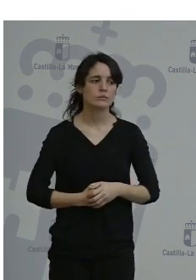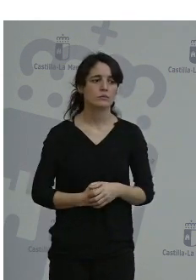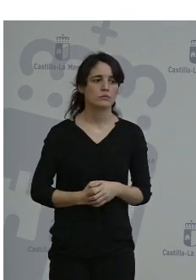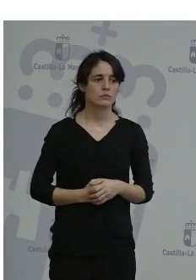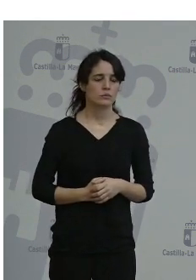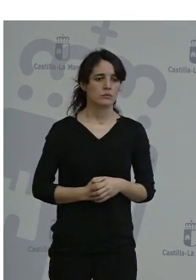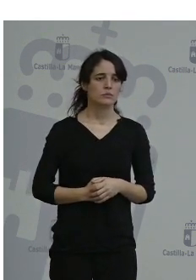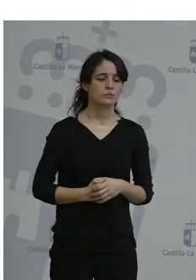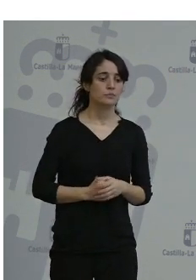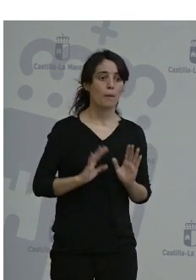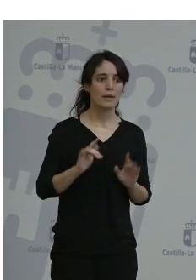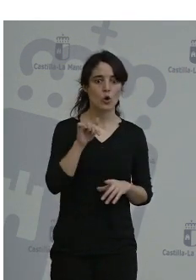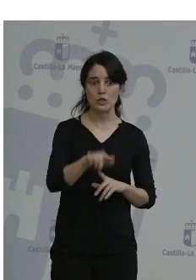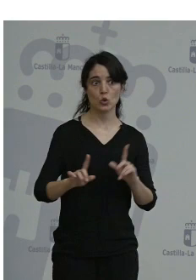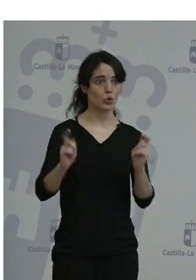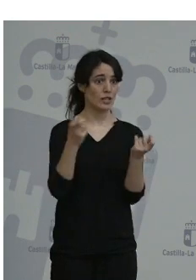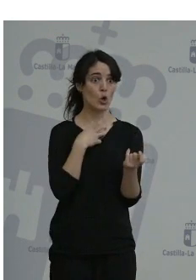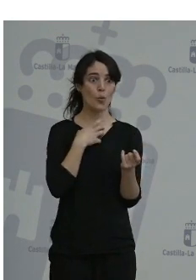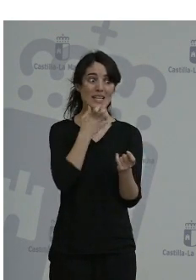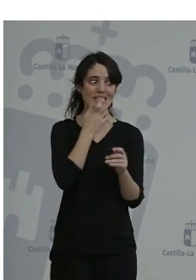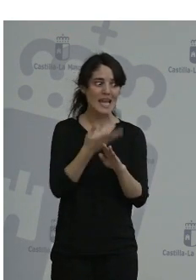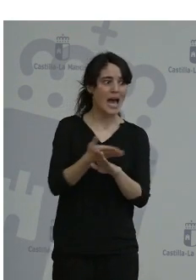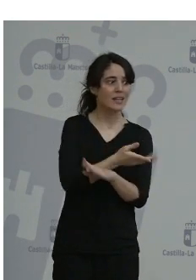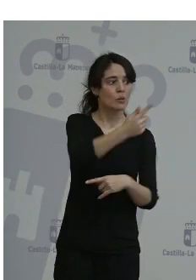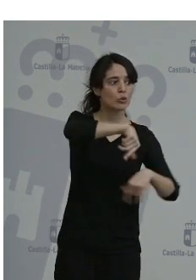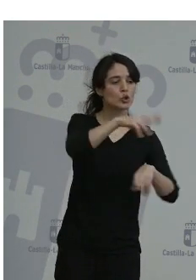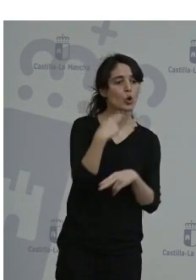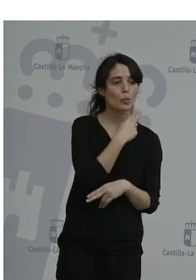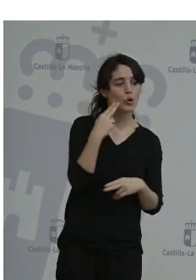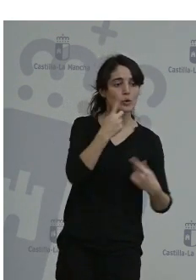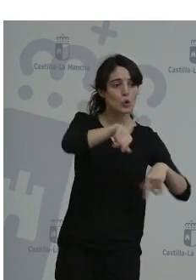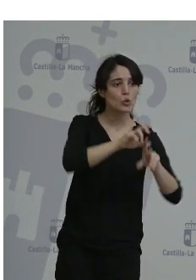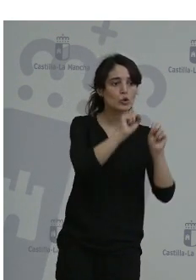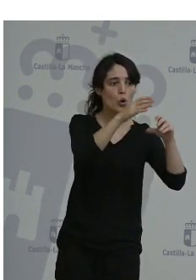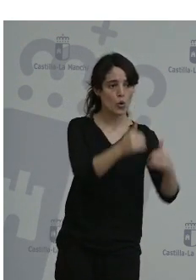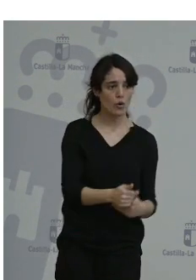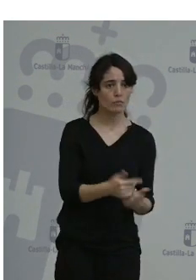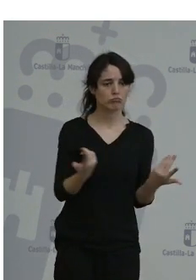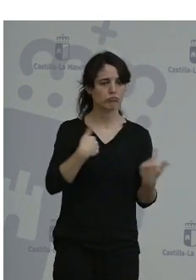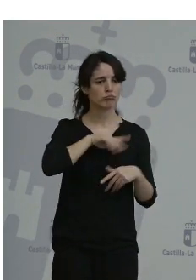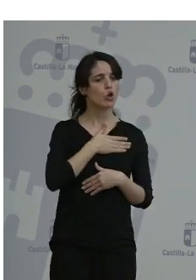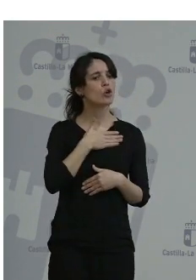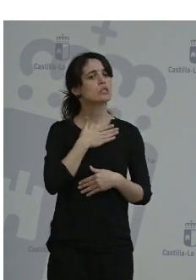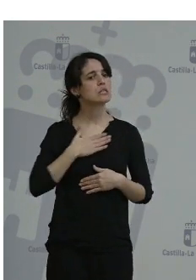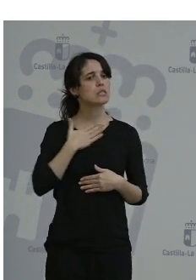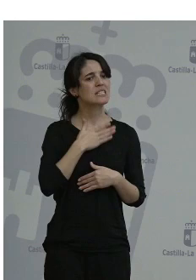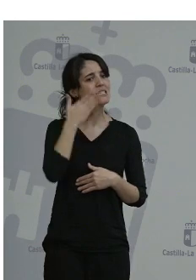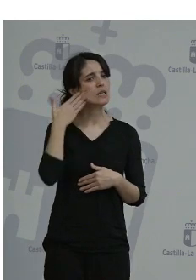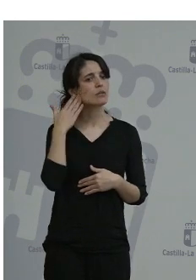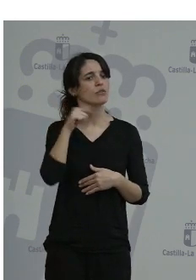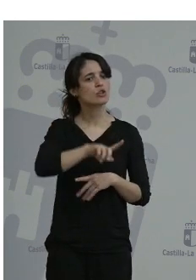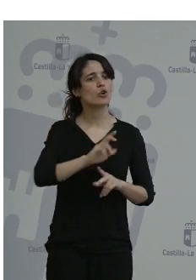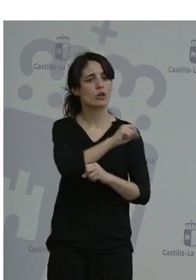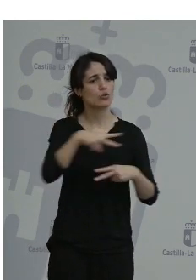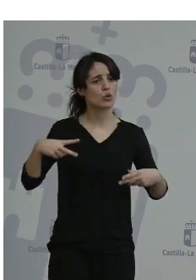sin el compromiso de todos ustedes. Nosotros estamos muy satisfechos de los resultados de las convocatorias, no solo en la